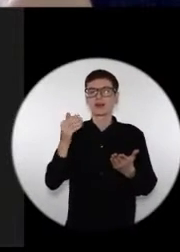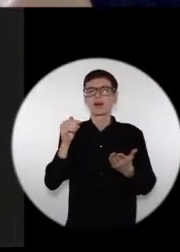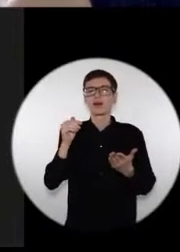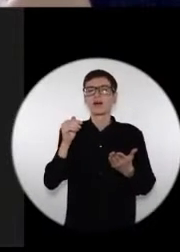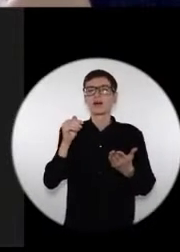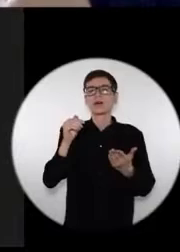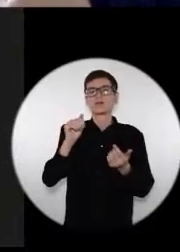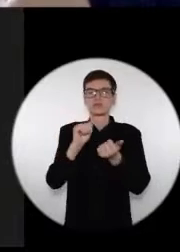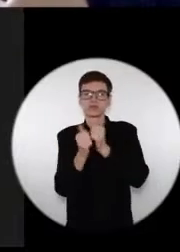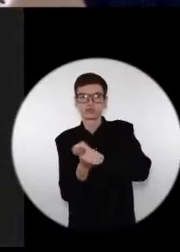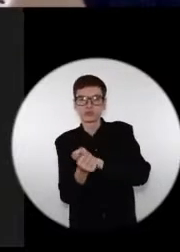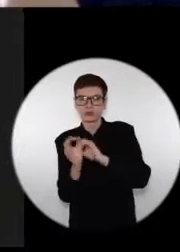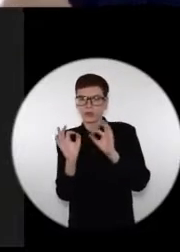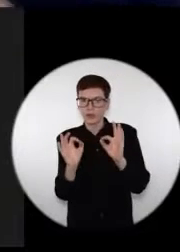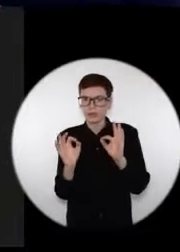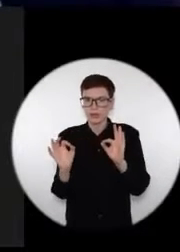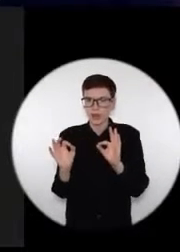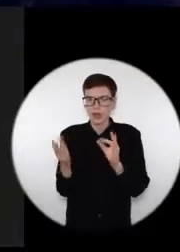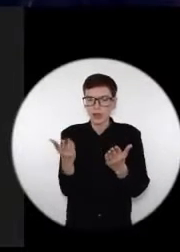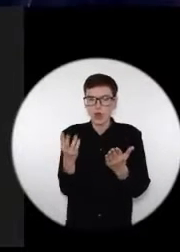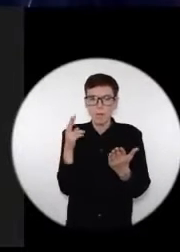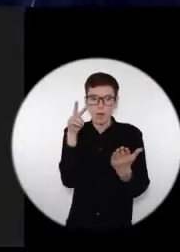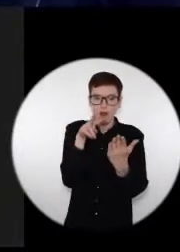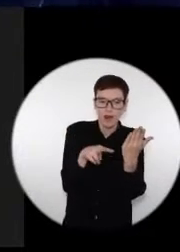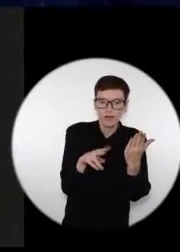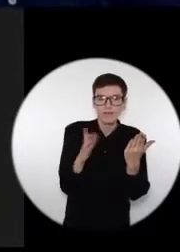ejemplo sé que era algo más narrativo como